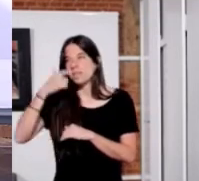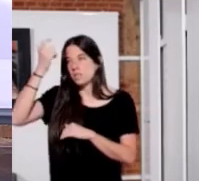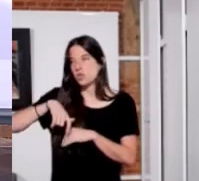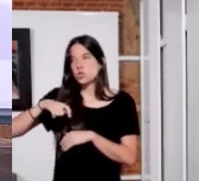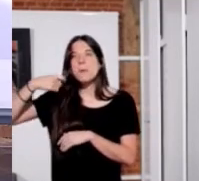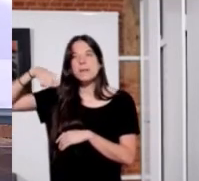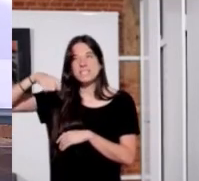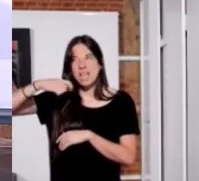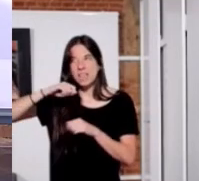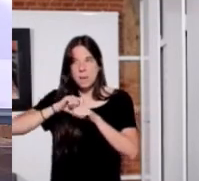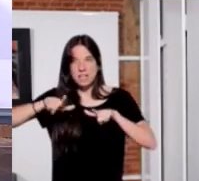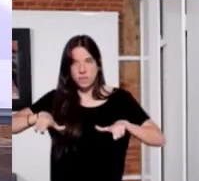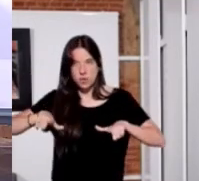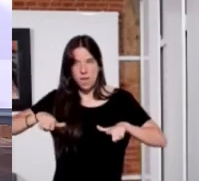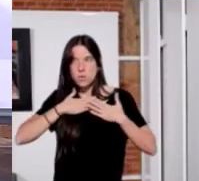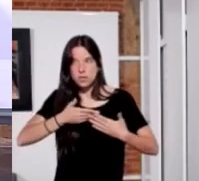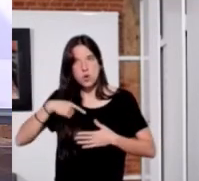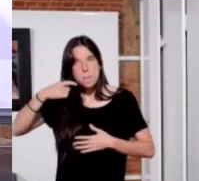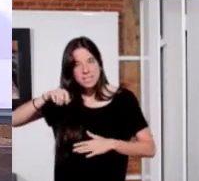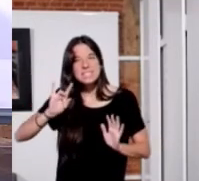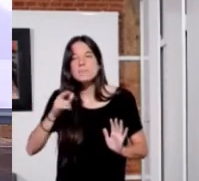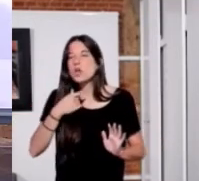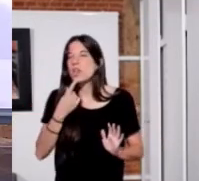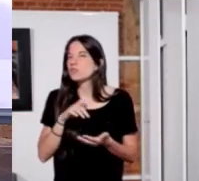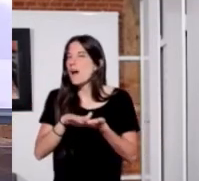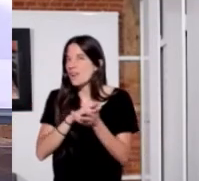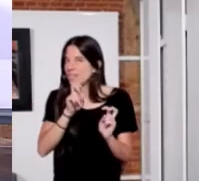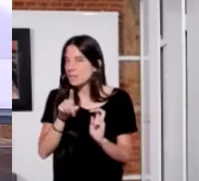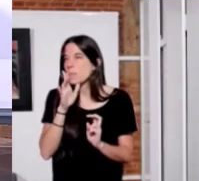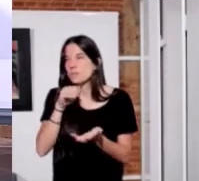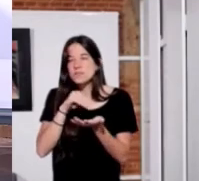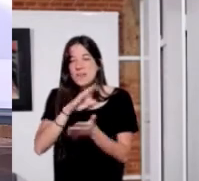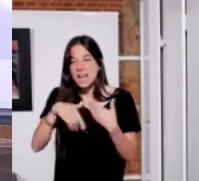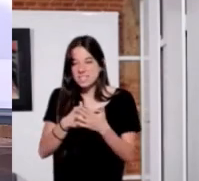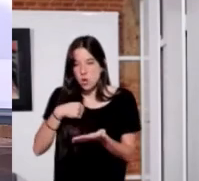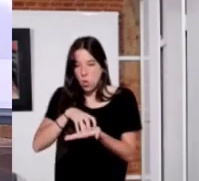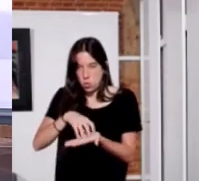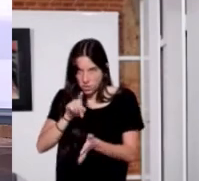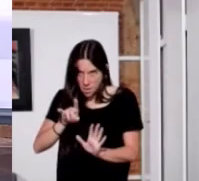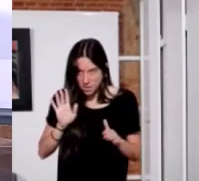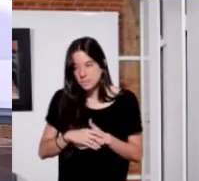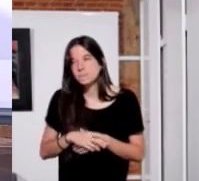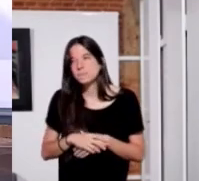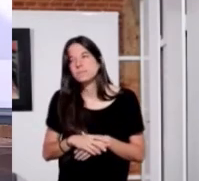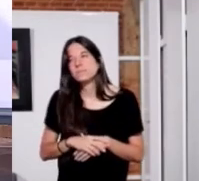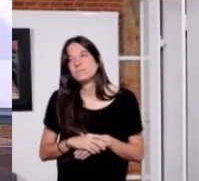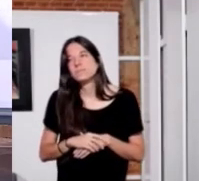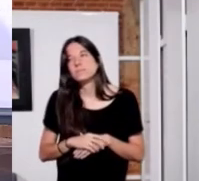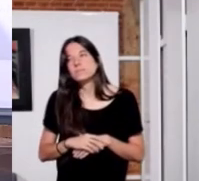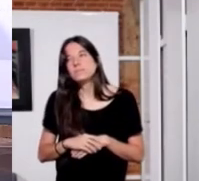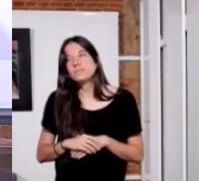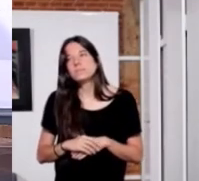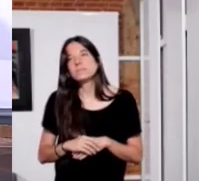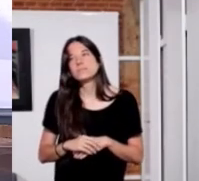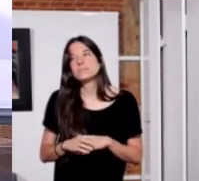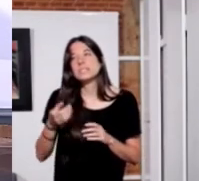plataforma de voluntariado, pero necesito hablar de eso porque muchas veces hasta me los cuestiono yo mismo, ¿no? Y luego yo le haría una